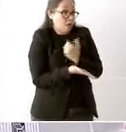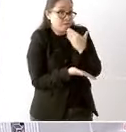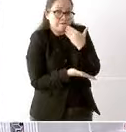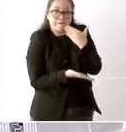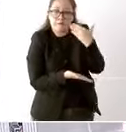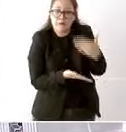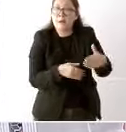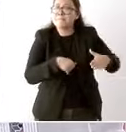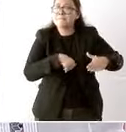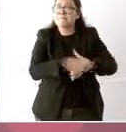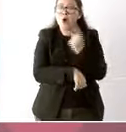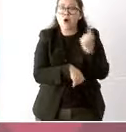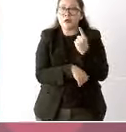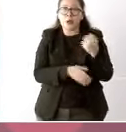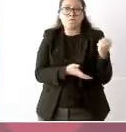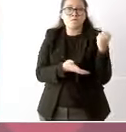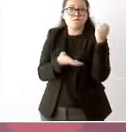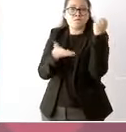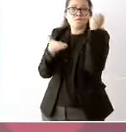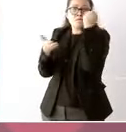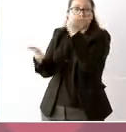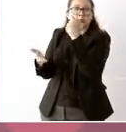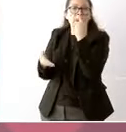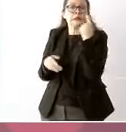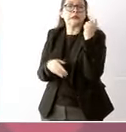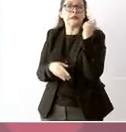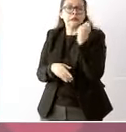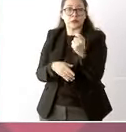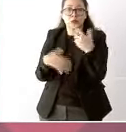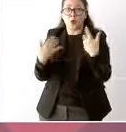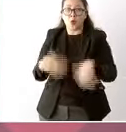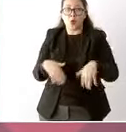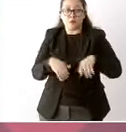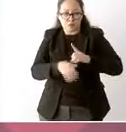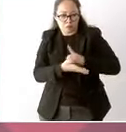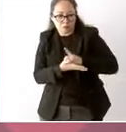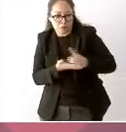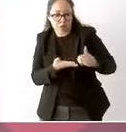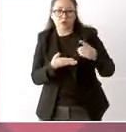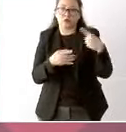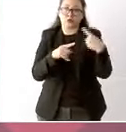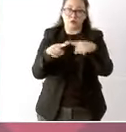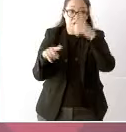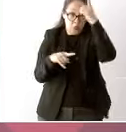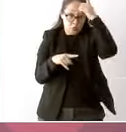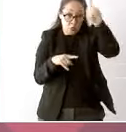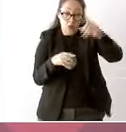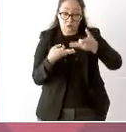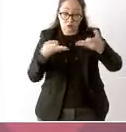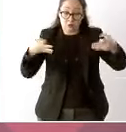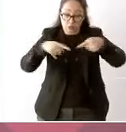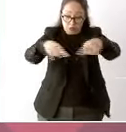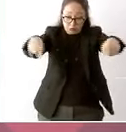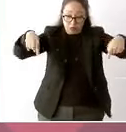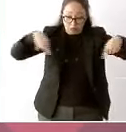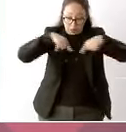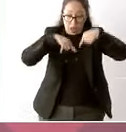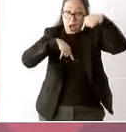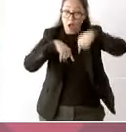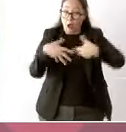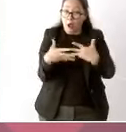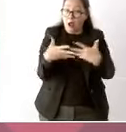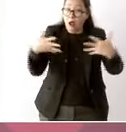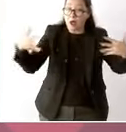recibió concesiones de grandes extensiones de terreno para la explotación petrolera.